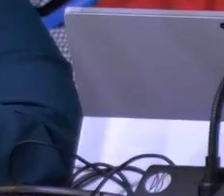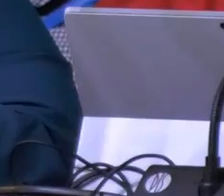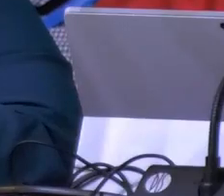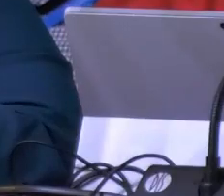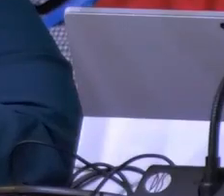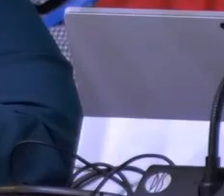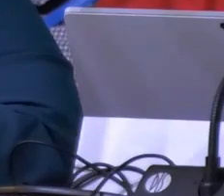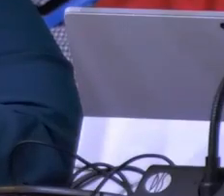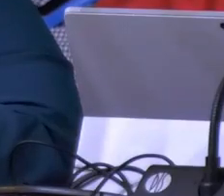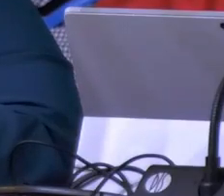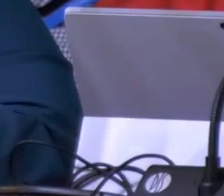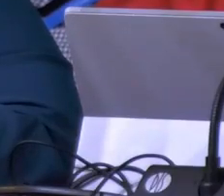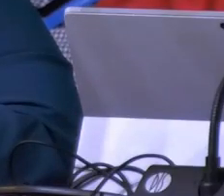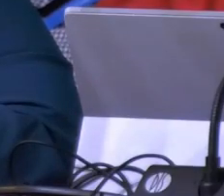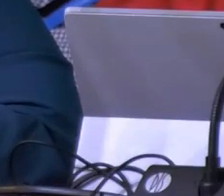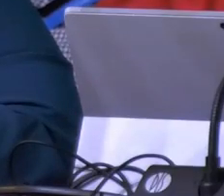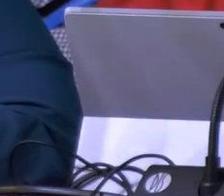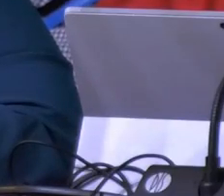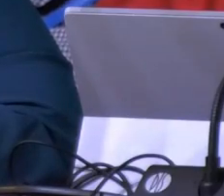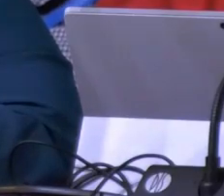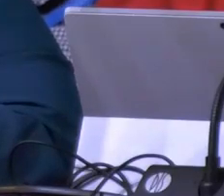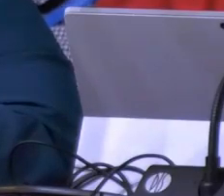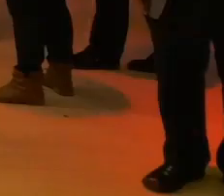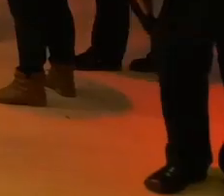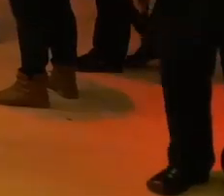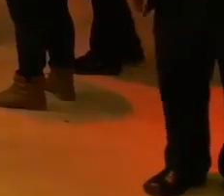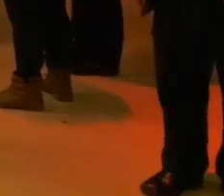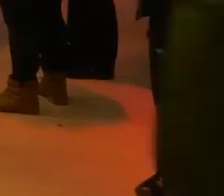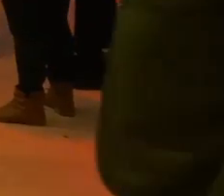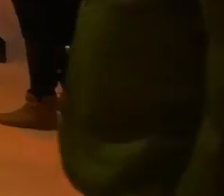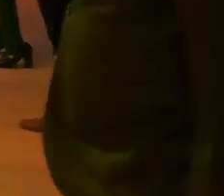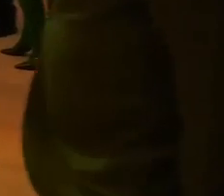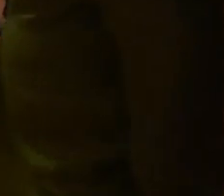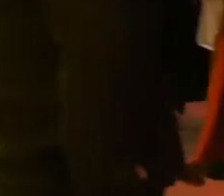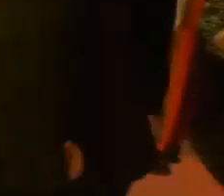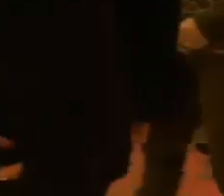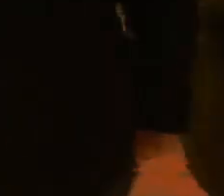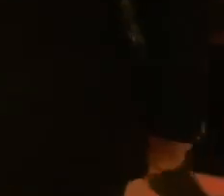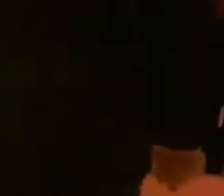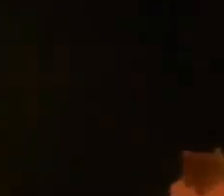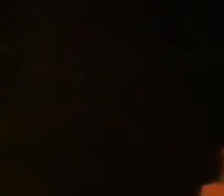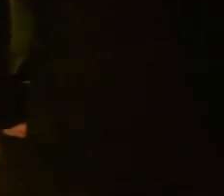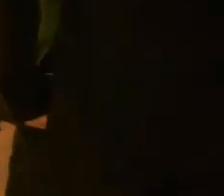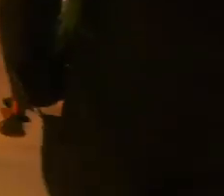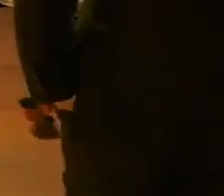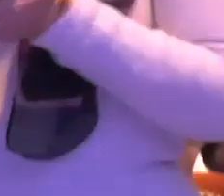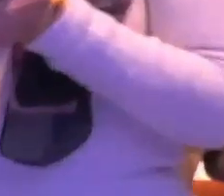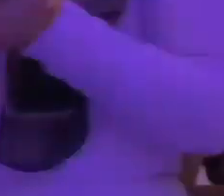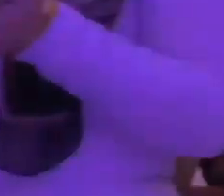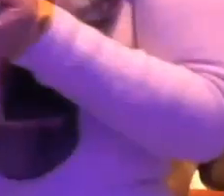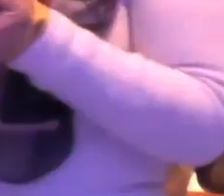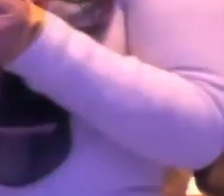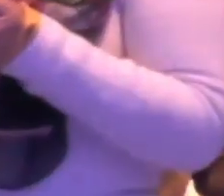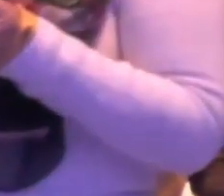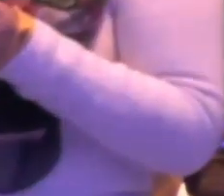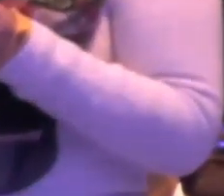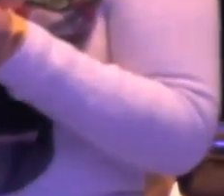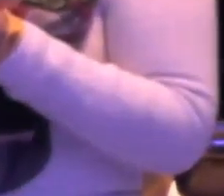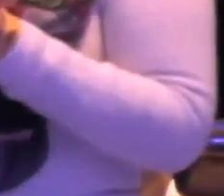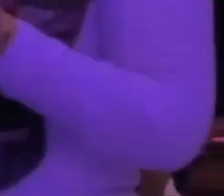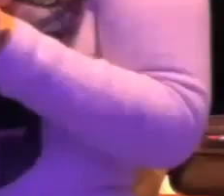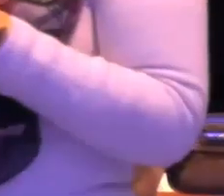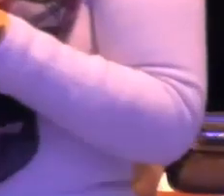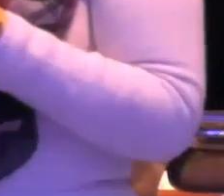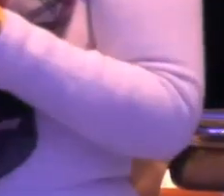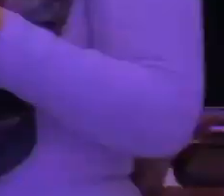es colectivo, es comunitario, un esfuerzo en donde de repente es visible en la mirada y en la presencia del ministro, pero que en